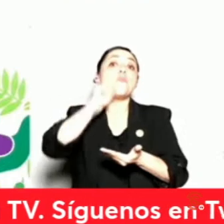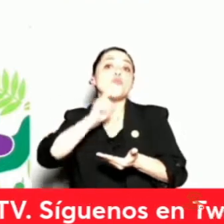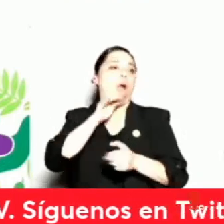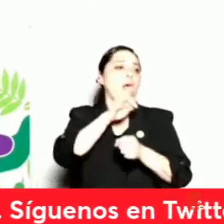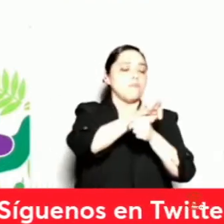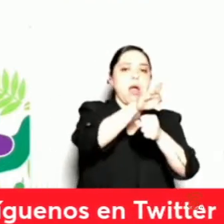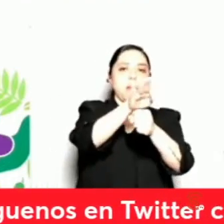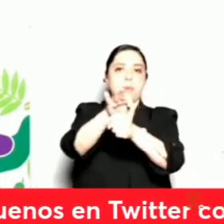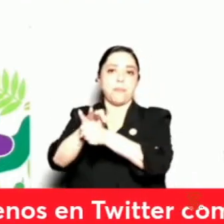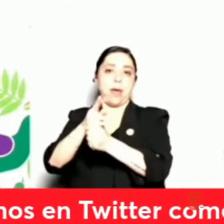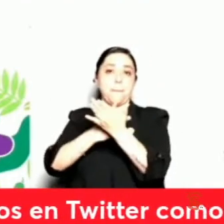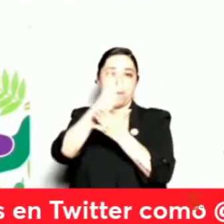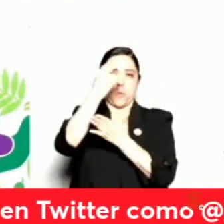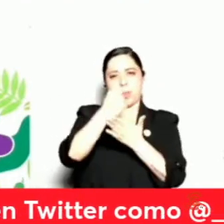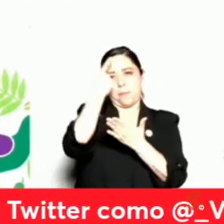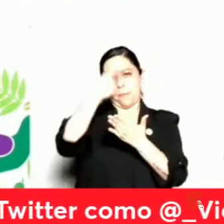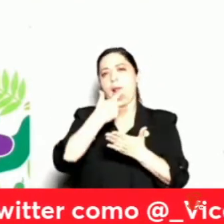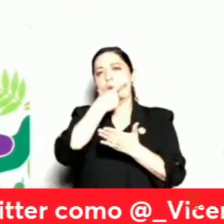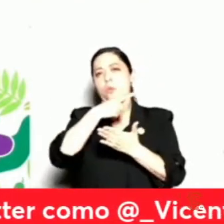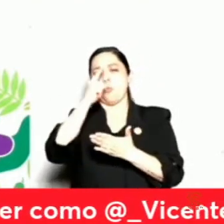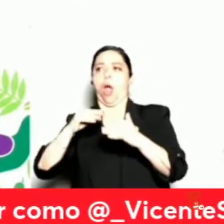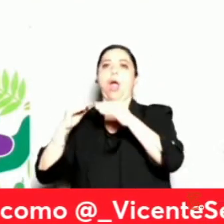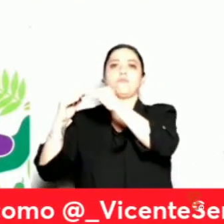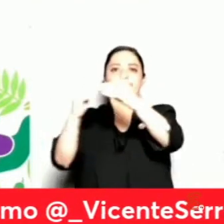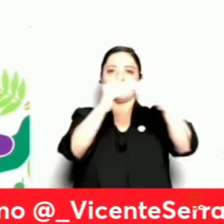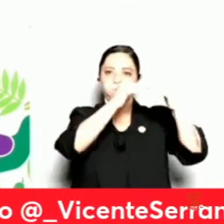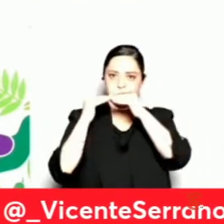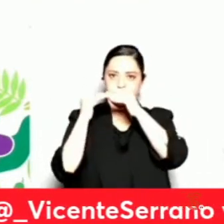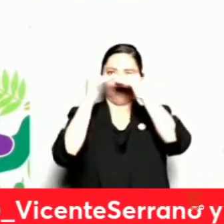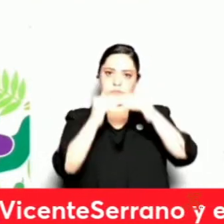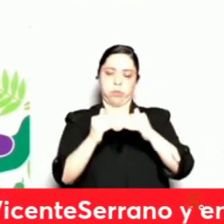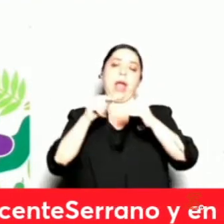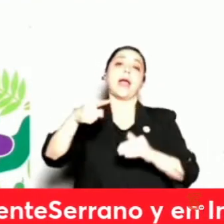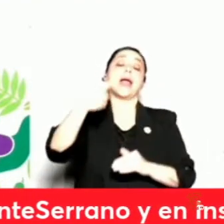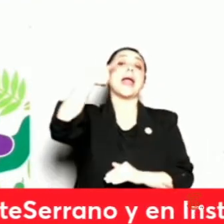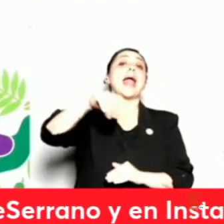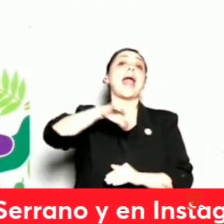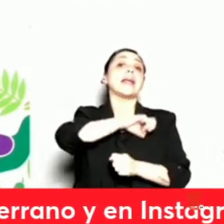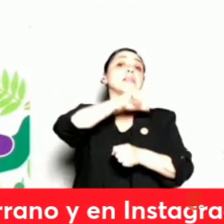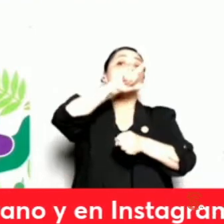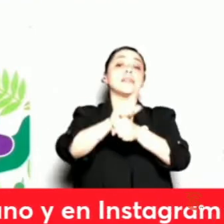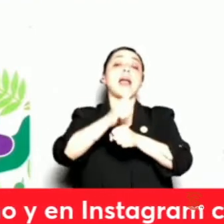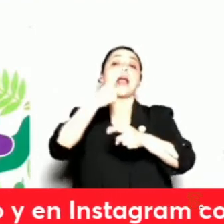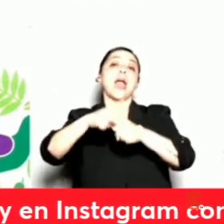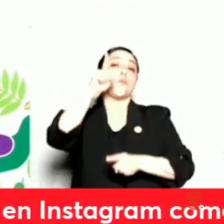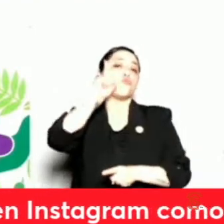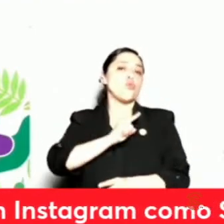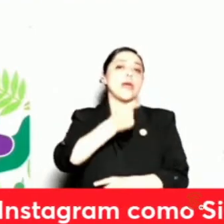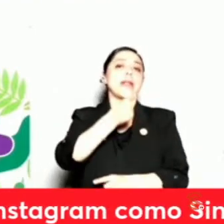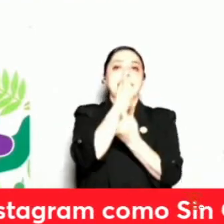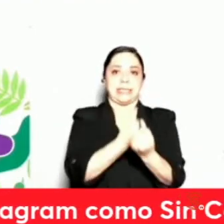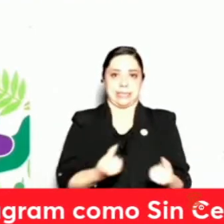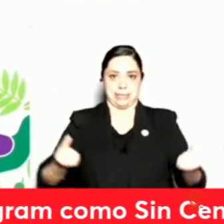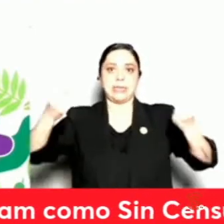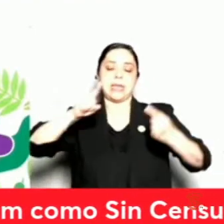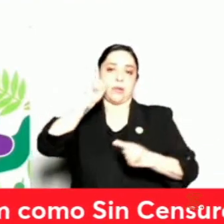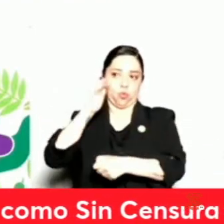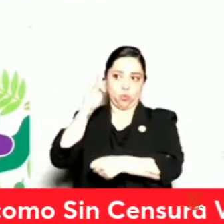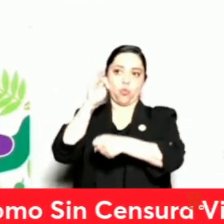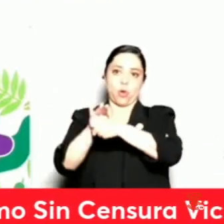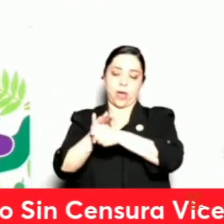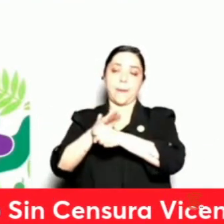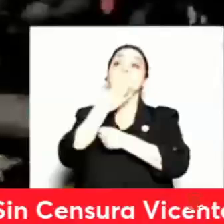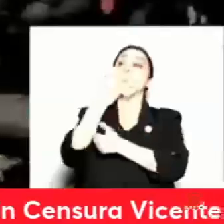con perspectiva de género que recuperó para la gente y en especial para las mujeres y niñas. Bienvenido el arquitecto Raúl Basulto